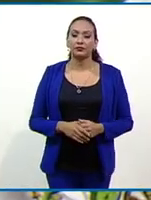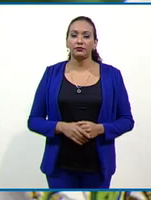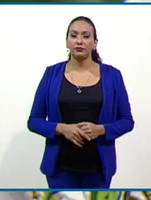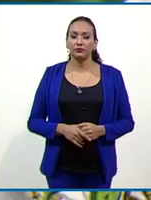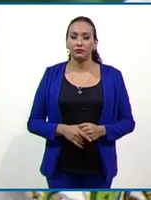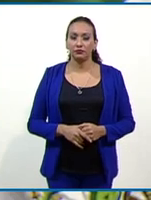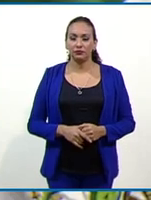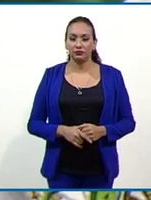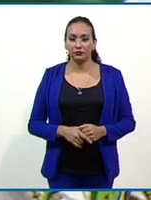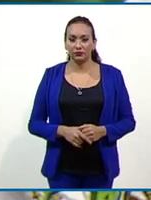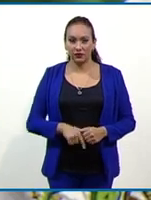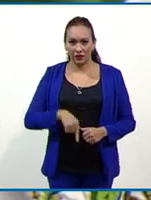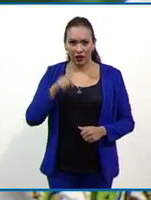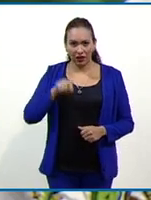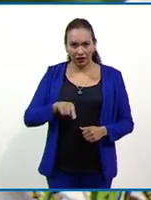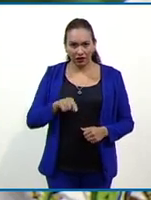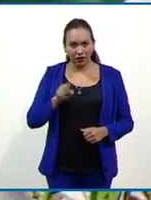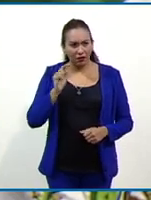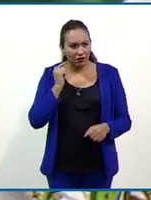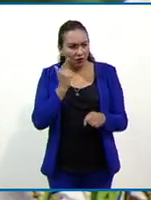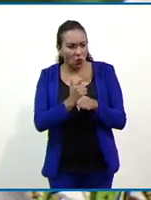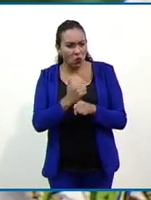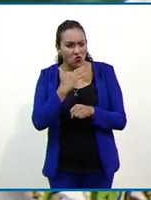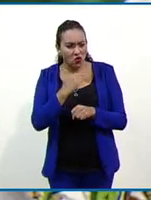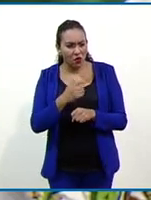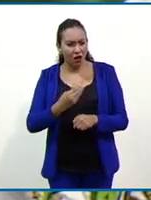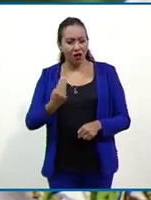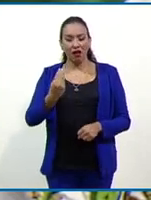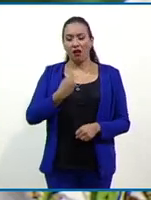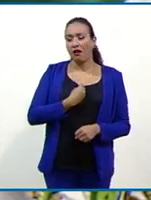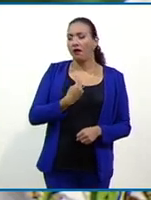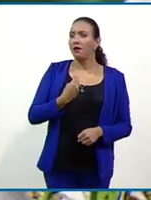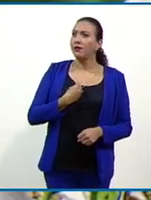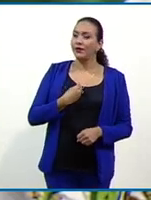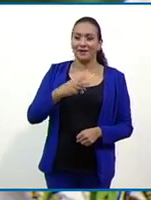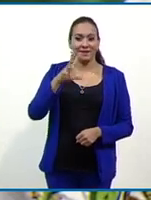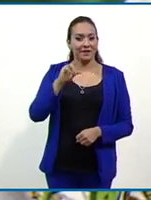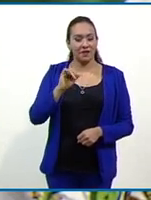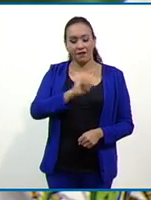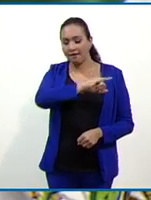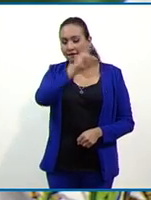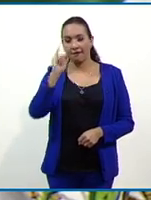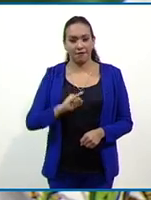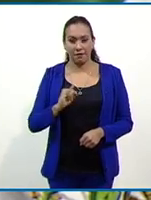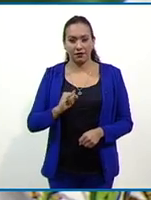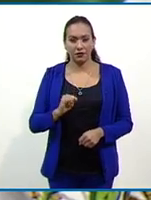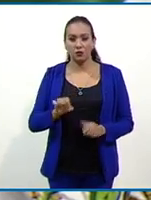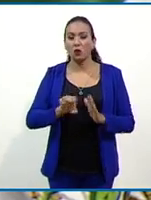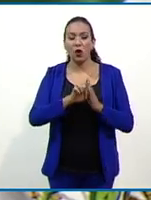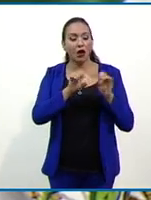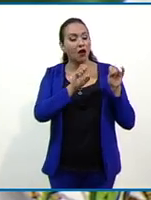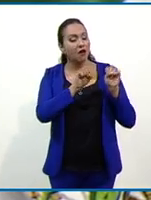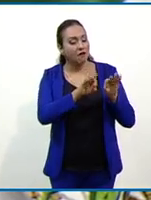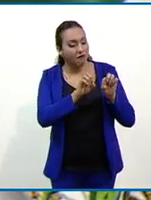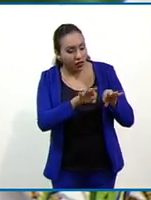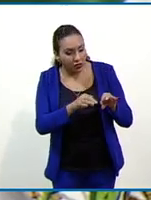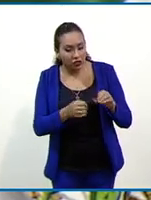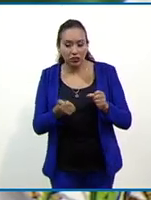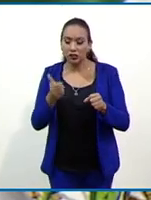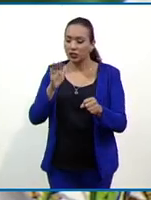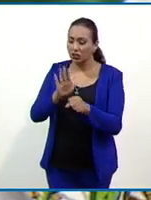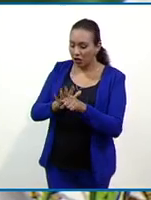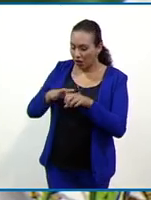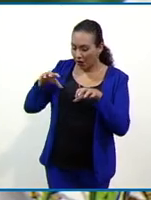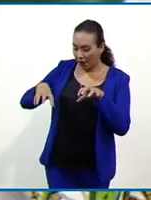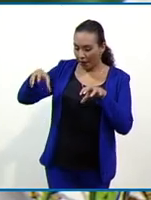Nunca hemos tolerado la corrupción, ni en las áreas administrativas, ni en las